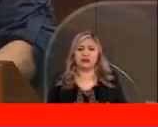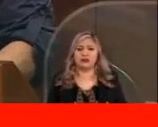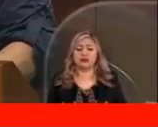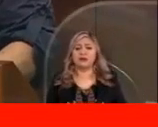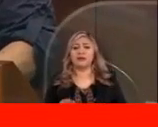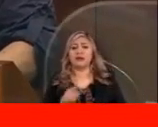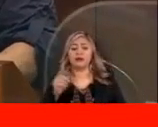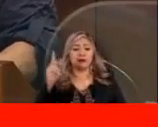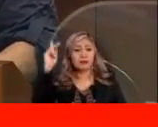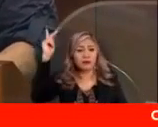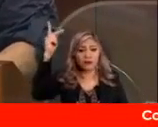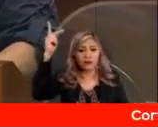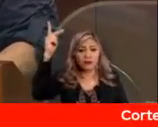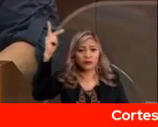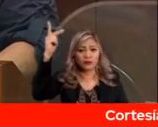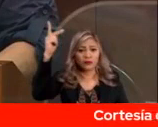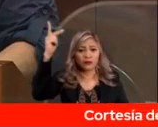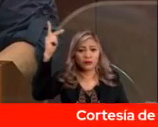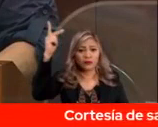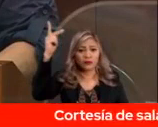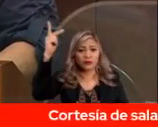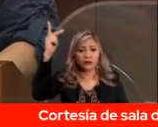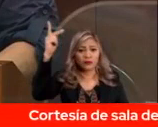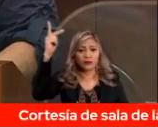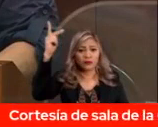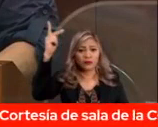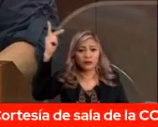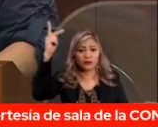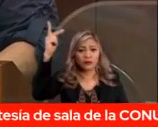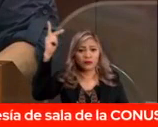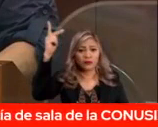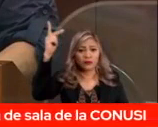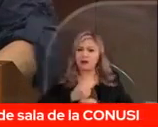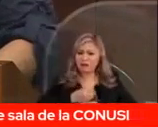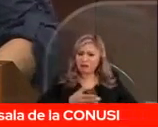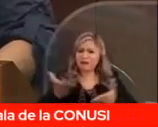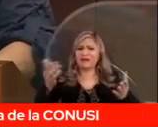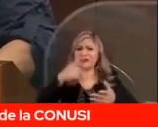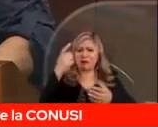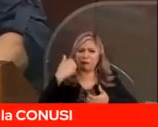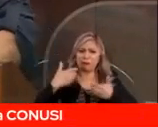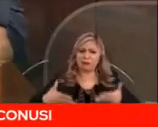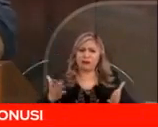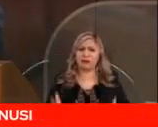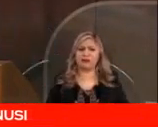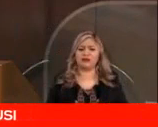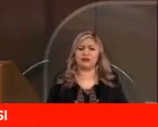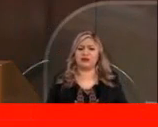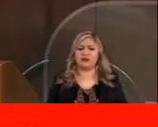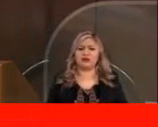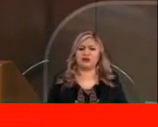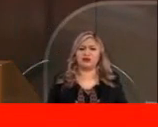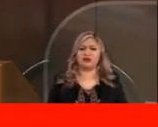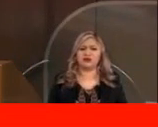generar políticas reales de empleo para la gente. No queremos dádiva,